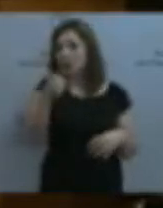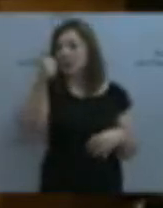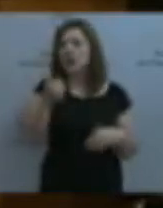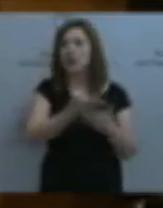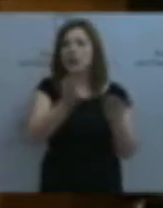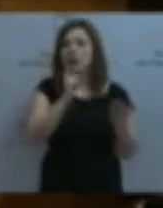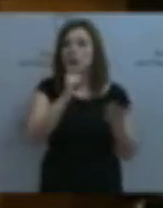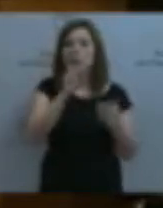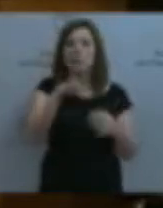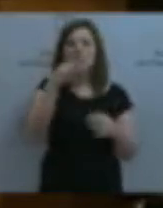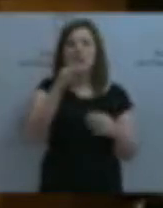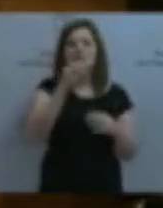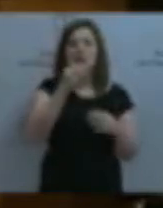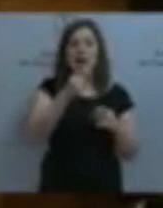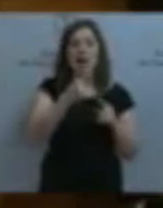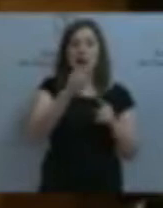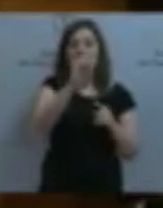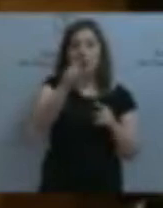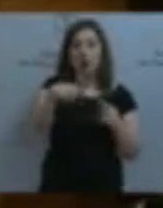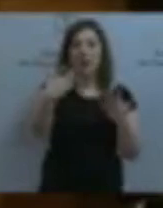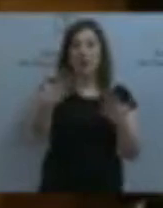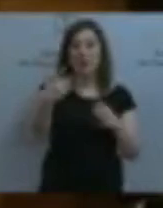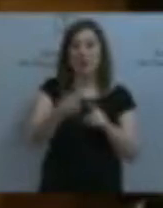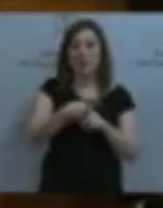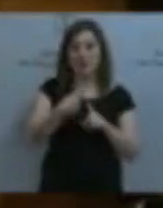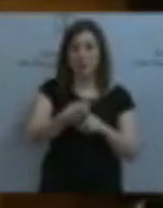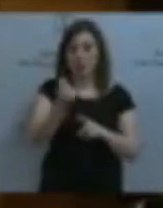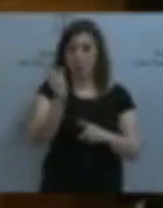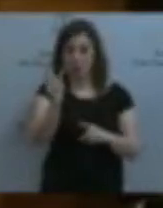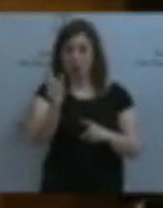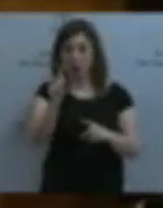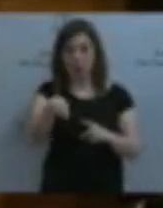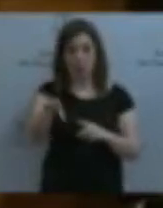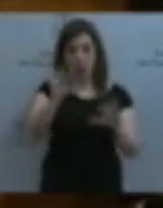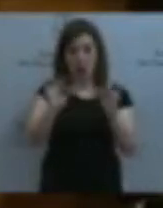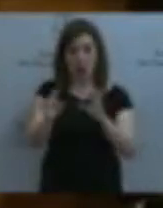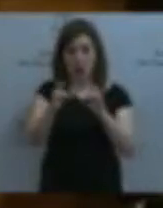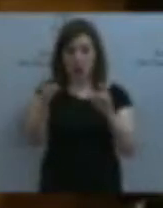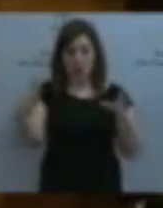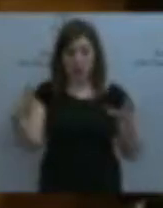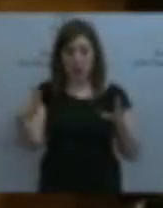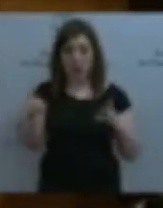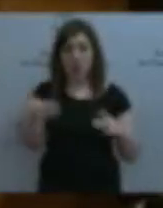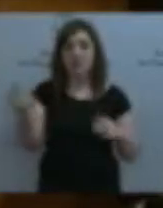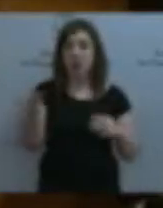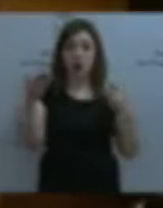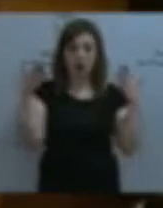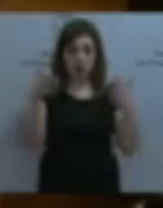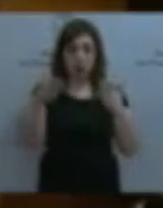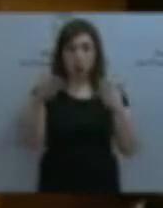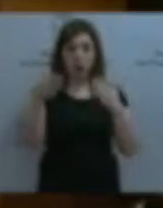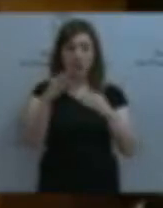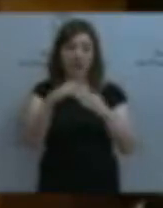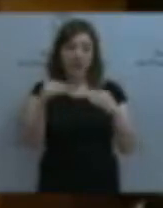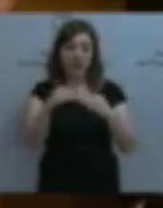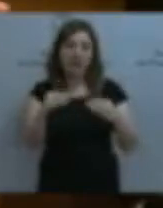0,10. Y además se decía la libertad de elección, mejor atención del cliente frente a la fría